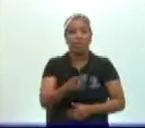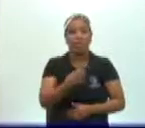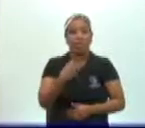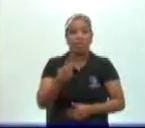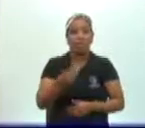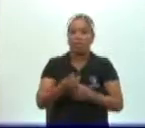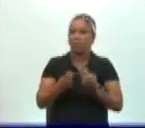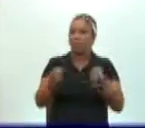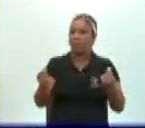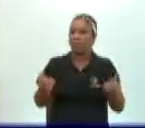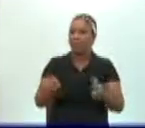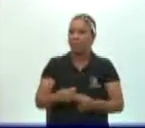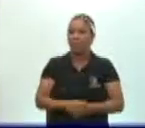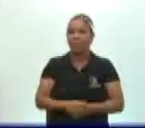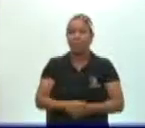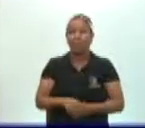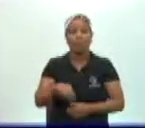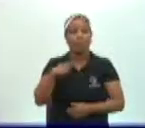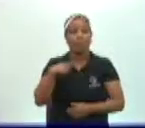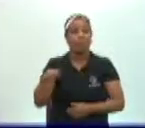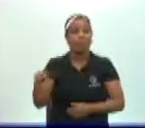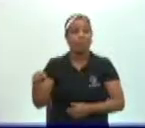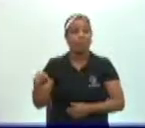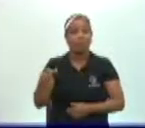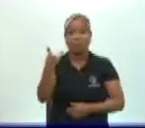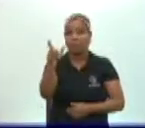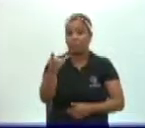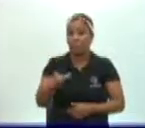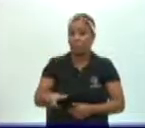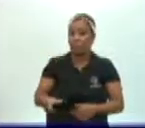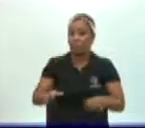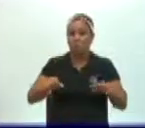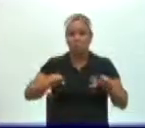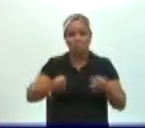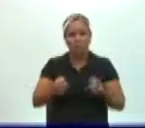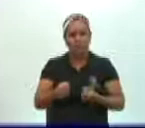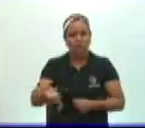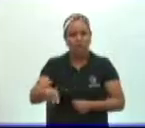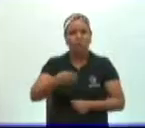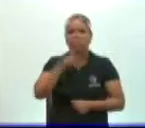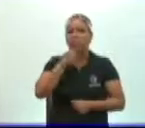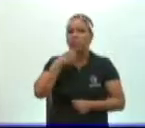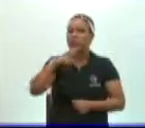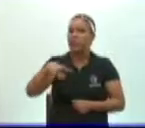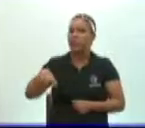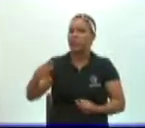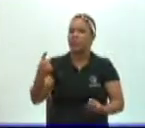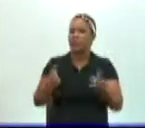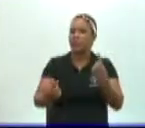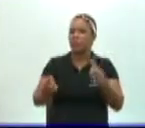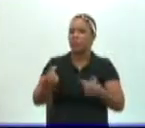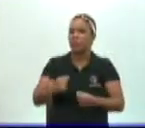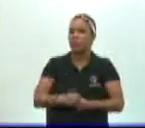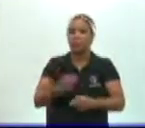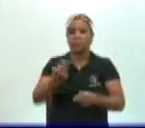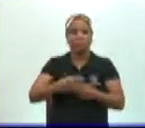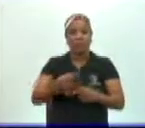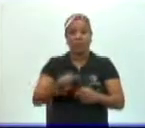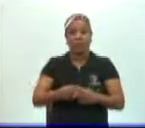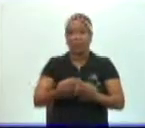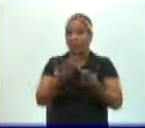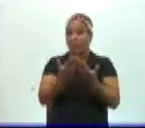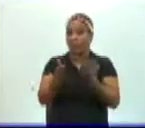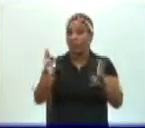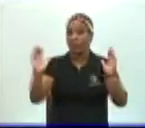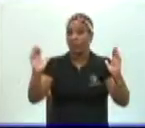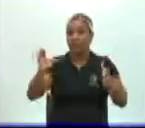precisamente va a escribir un texto obligado, muchachos, que ustedes podrán leer en algún momento de su vida, que se llama Las venas abiertas de América Latina.